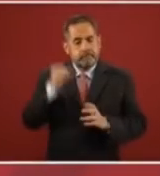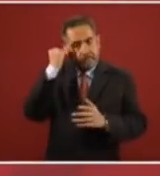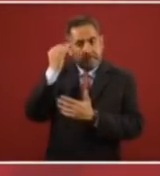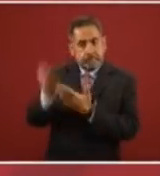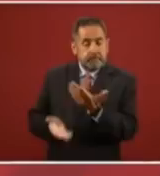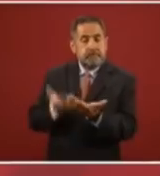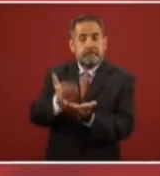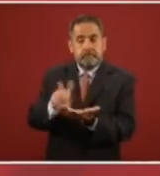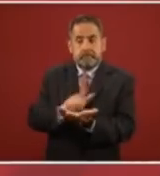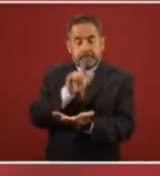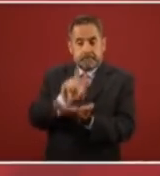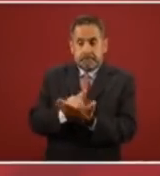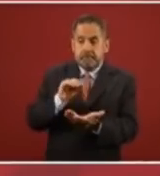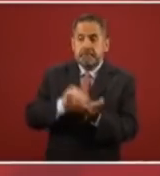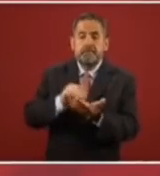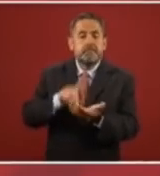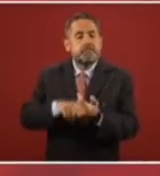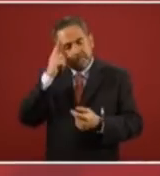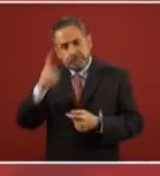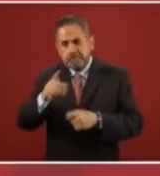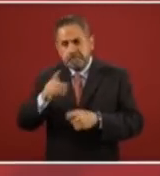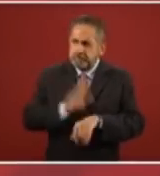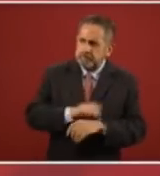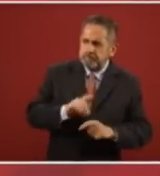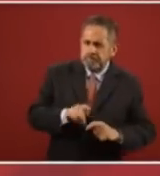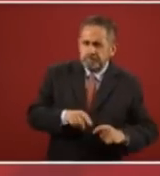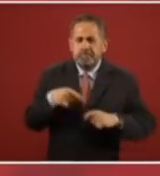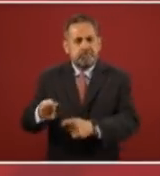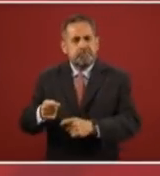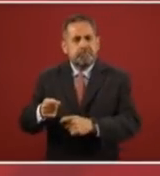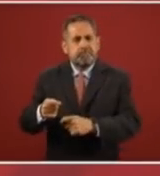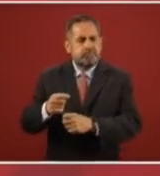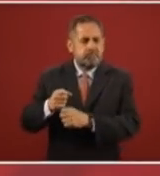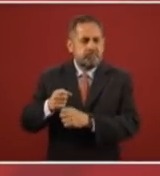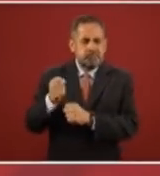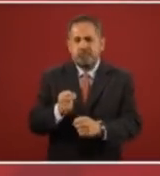iniciativa de ley para darle más facultades